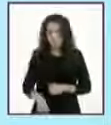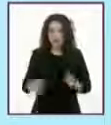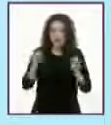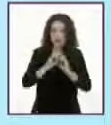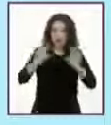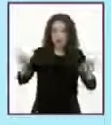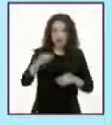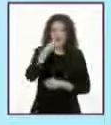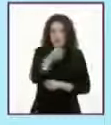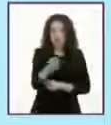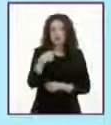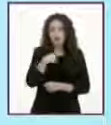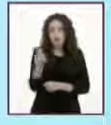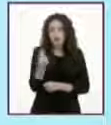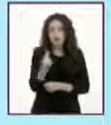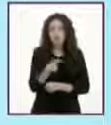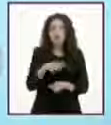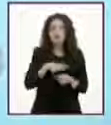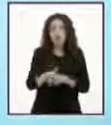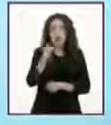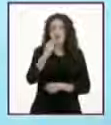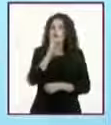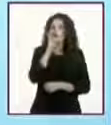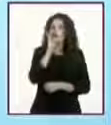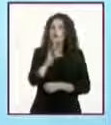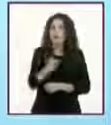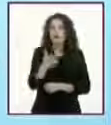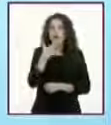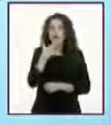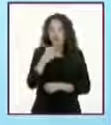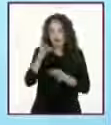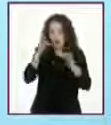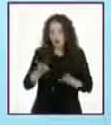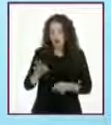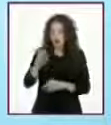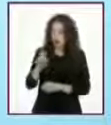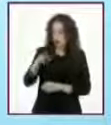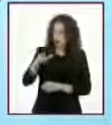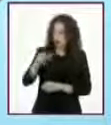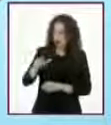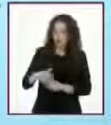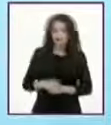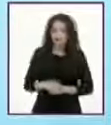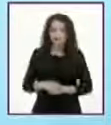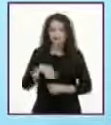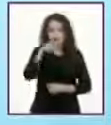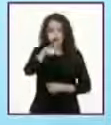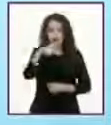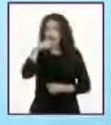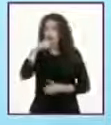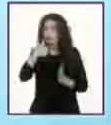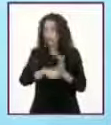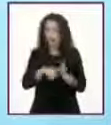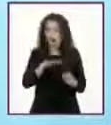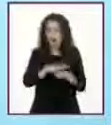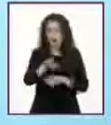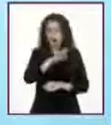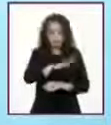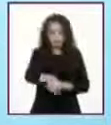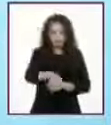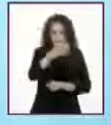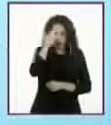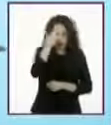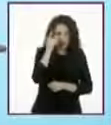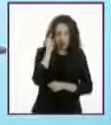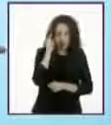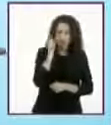emplear palabras formales. ¿Qué tipos de cartas pudieron identificar? ¿O qué tipos de cartas ya